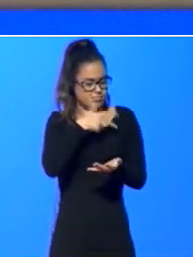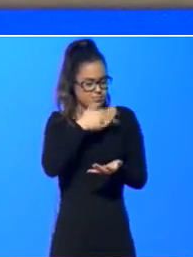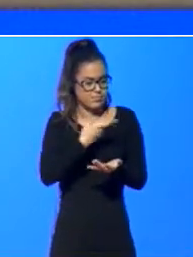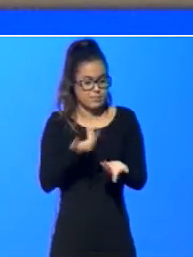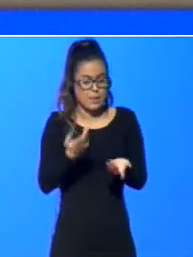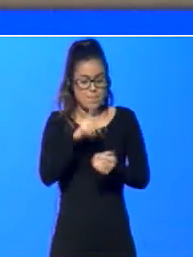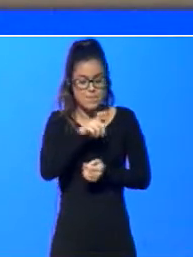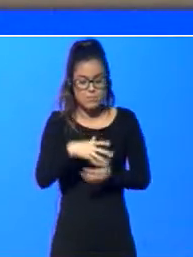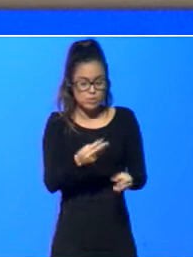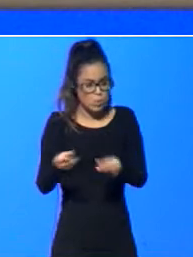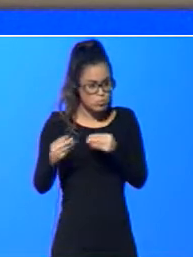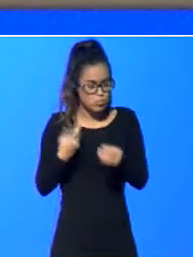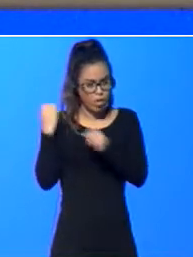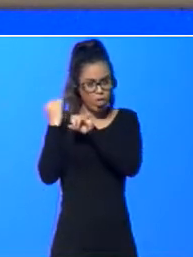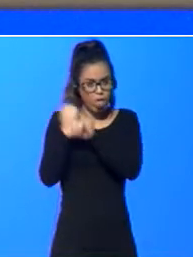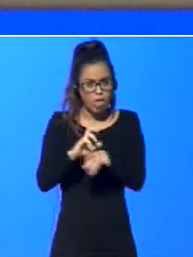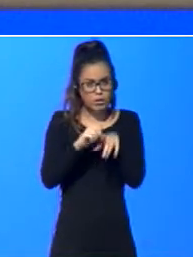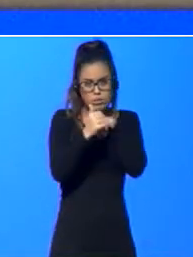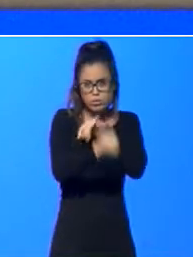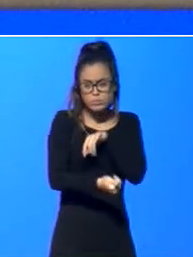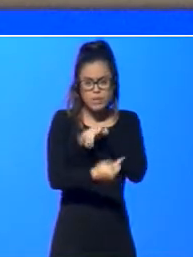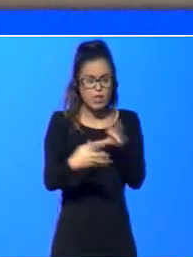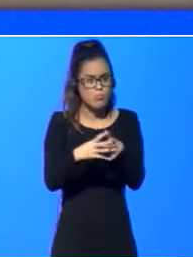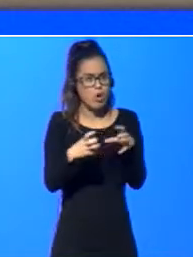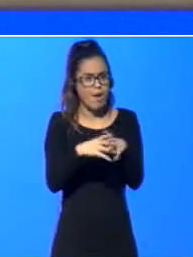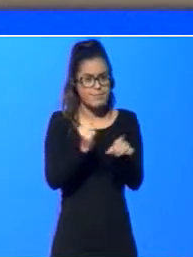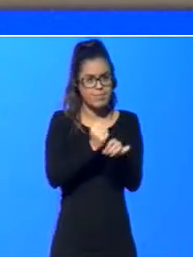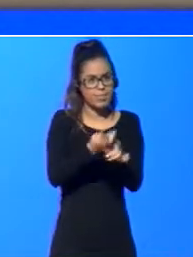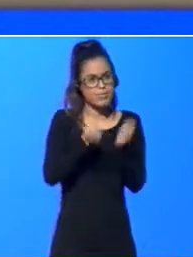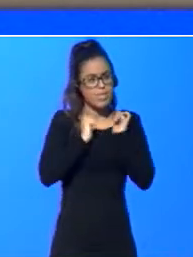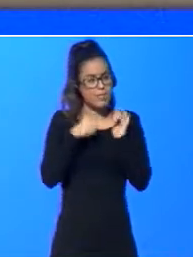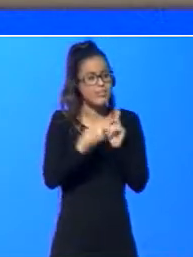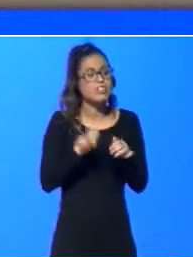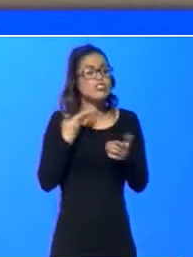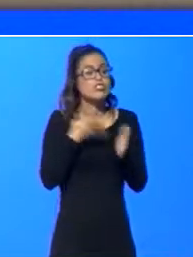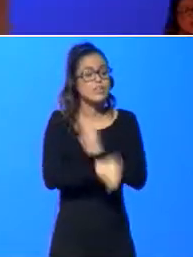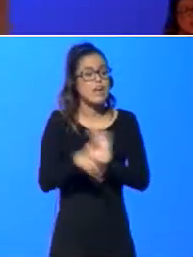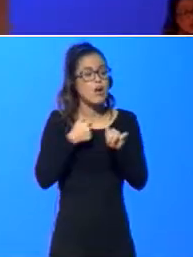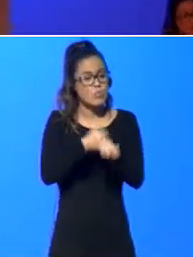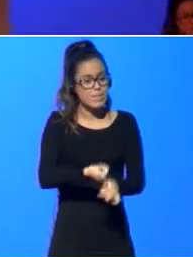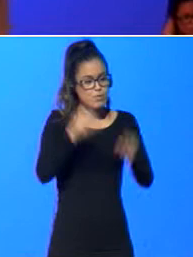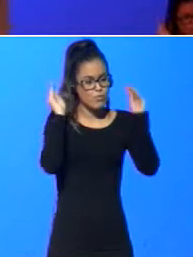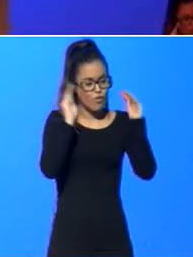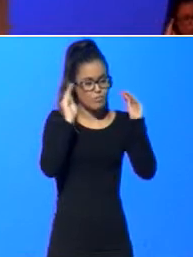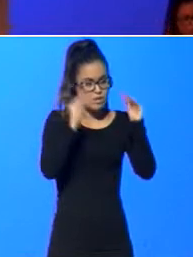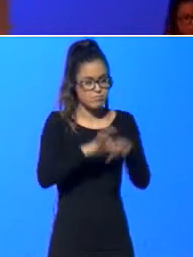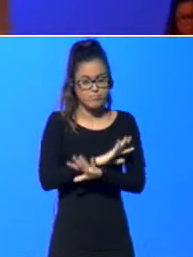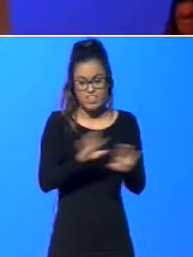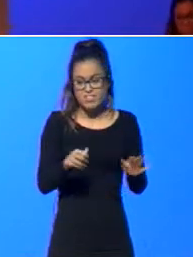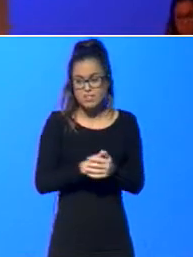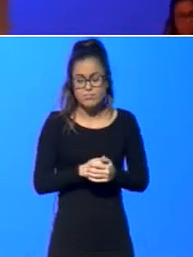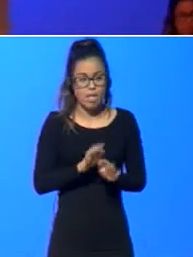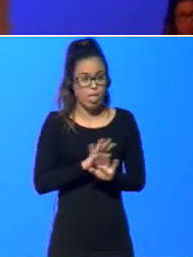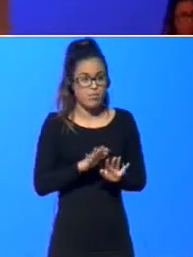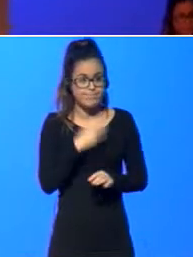trabajo intenso en grupos, tenga ganas de seguir trabajando. Y eso es acompañamiento formativo. Yo hasta ahí tenía apuntado,